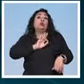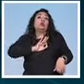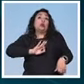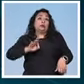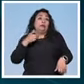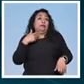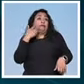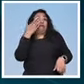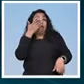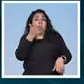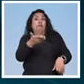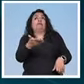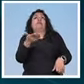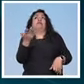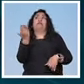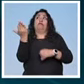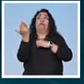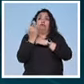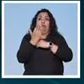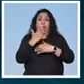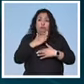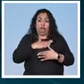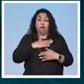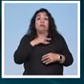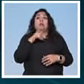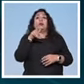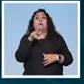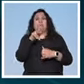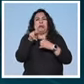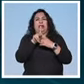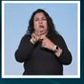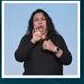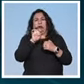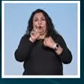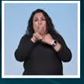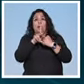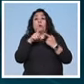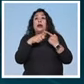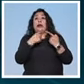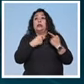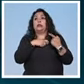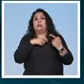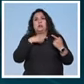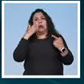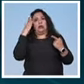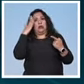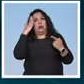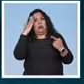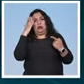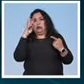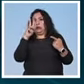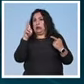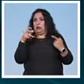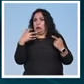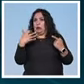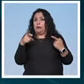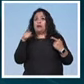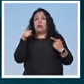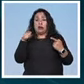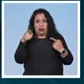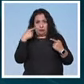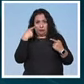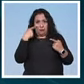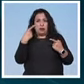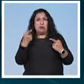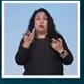que soliciten órdenes de protección. De las naciones europeas, España es líder en estos temas. Allí se